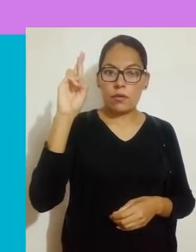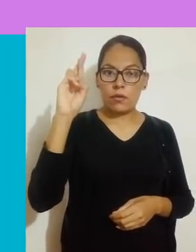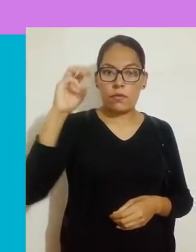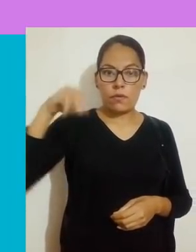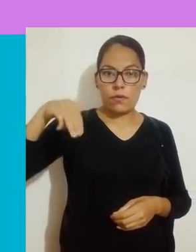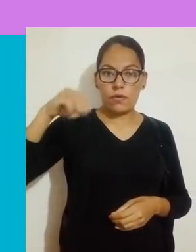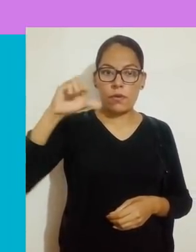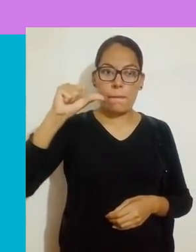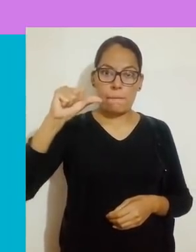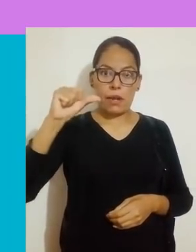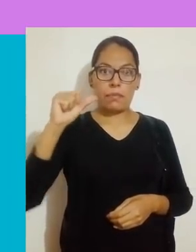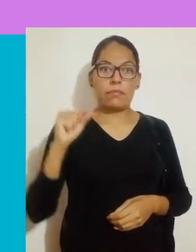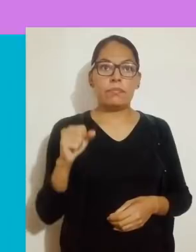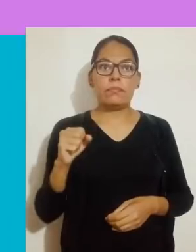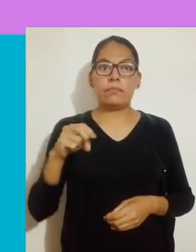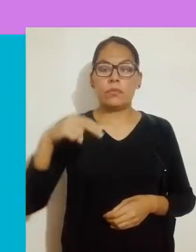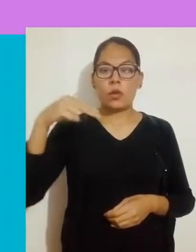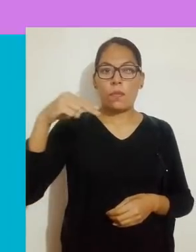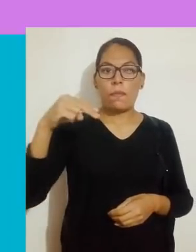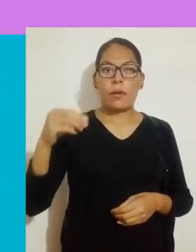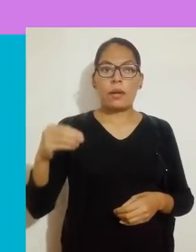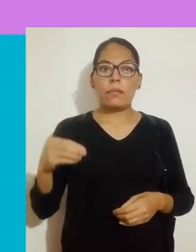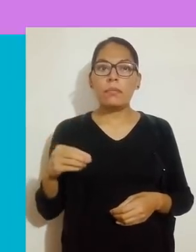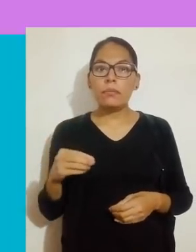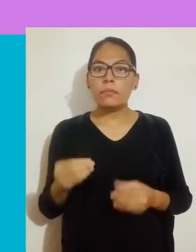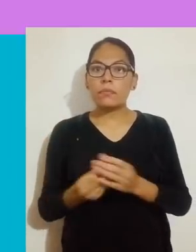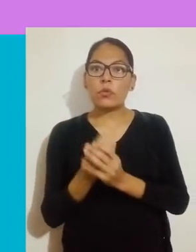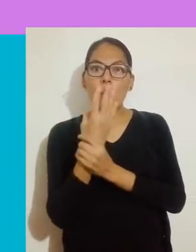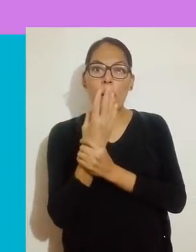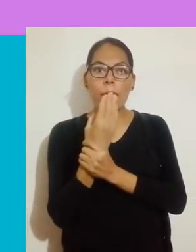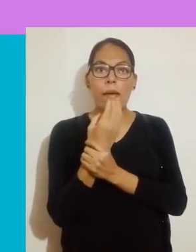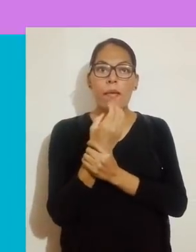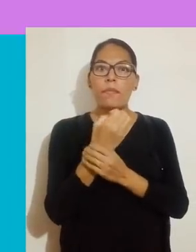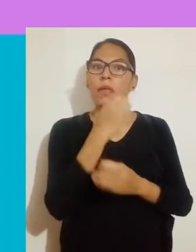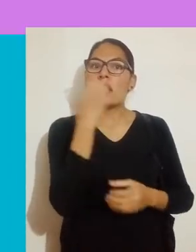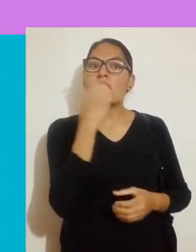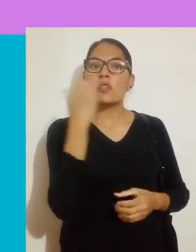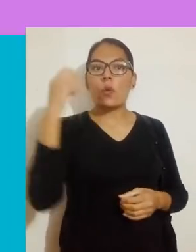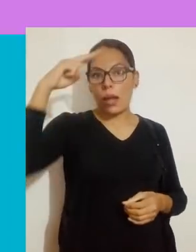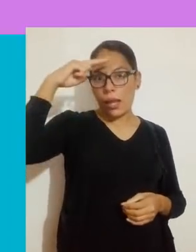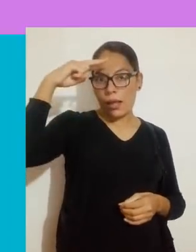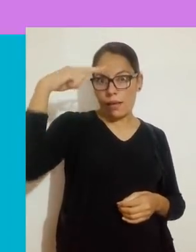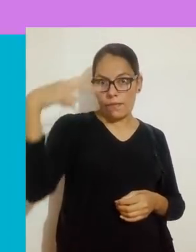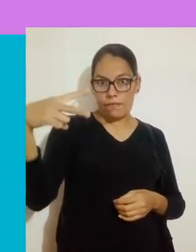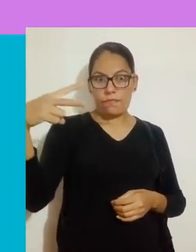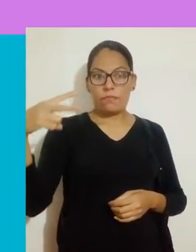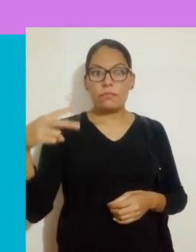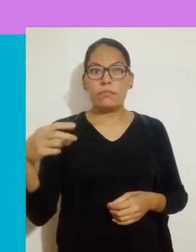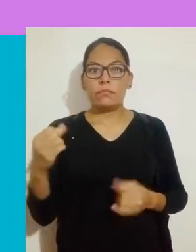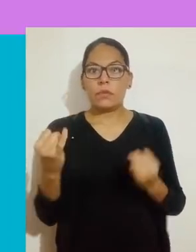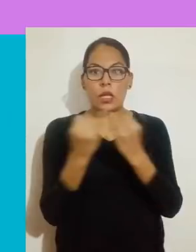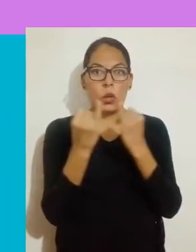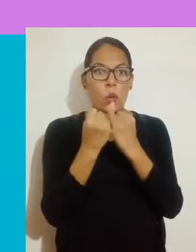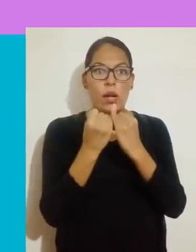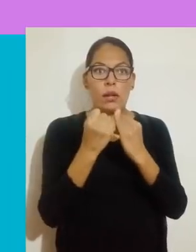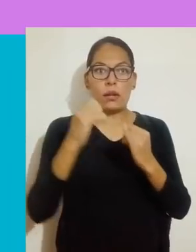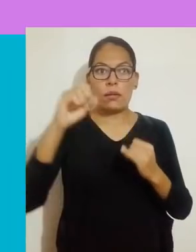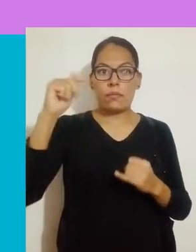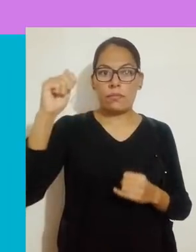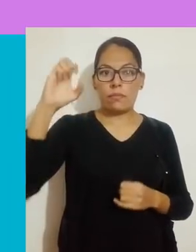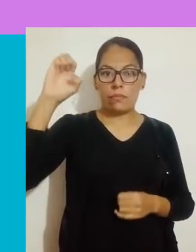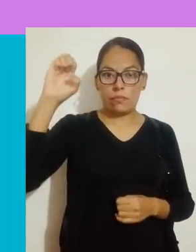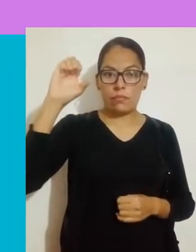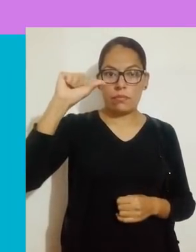el grado y la materia desde preescolar hasta preparatoria. Además, que te da